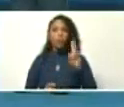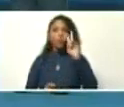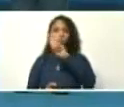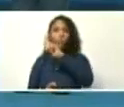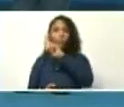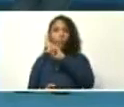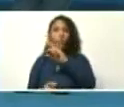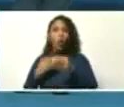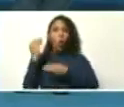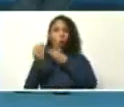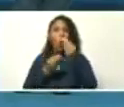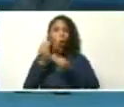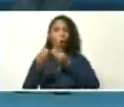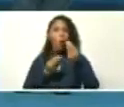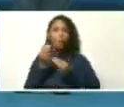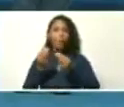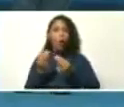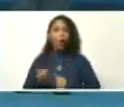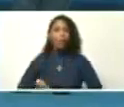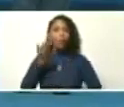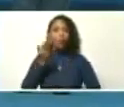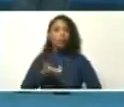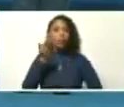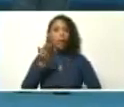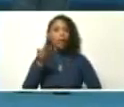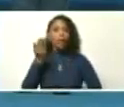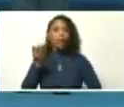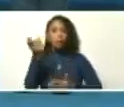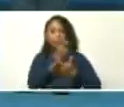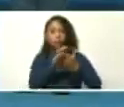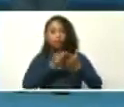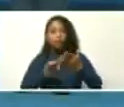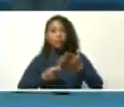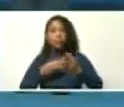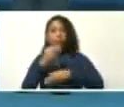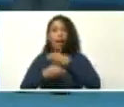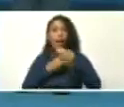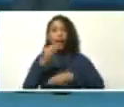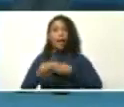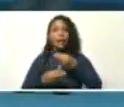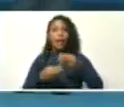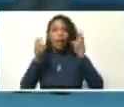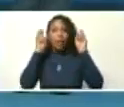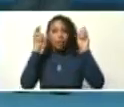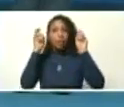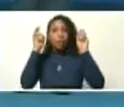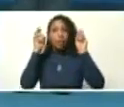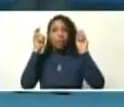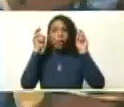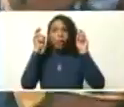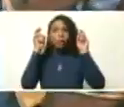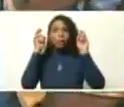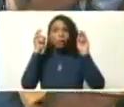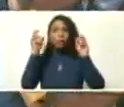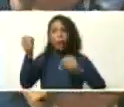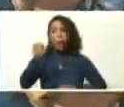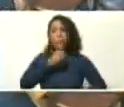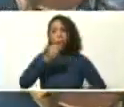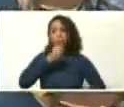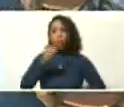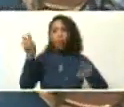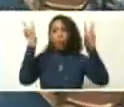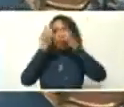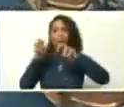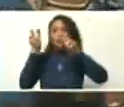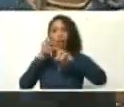también lo que ha sido la importante descripción que se da en el tema del periodismo de